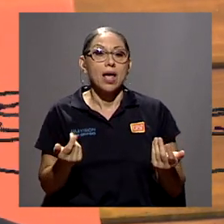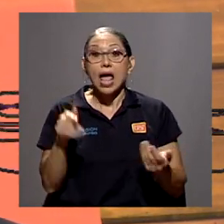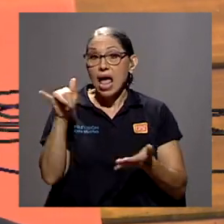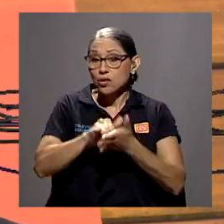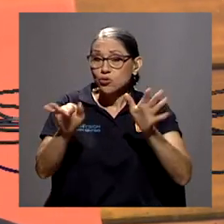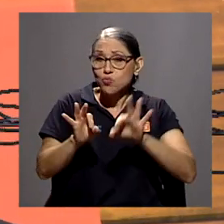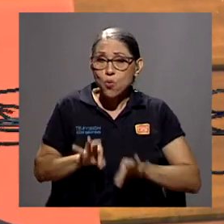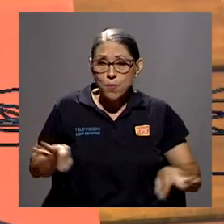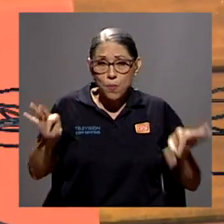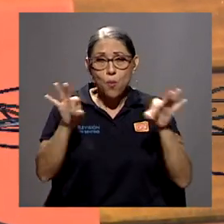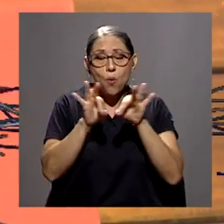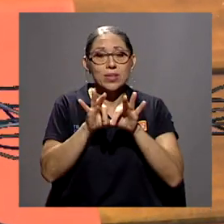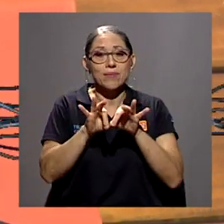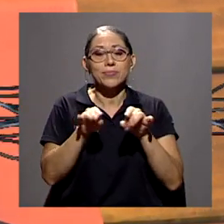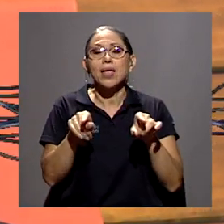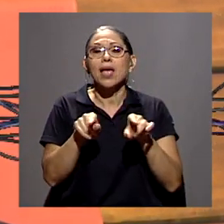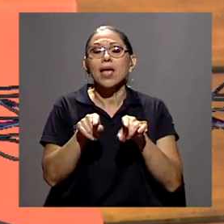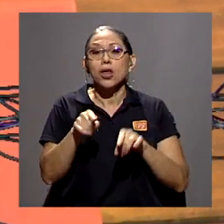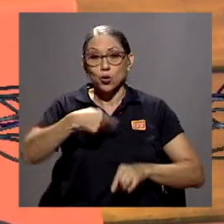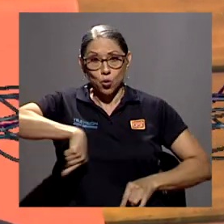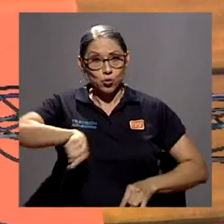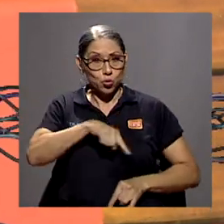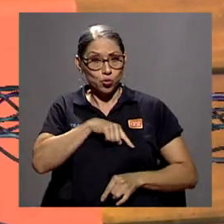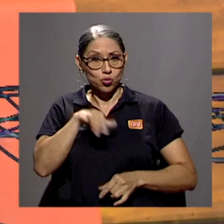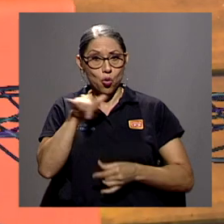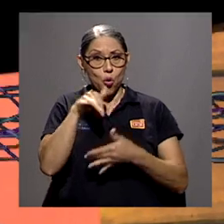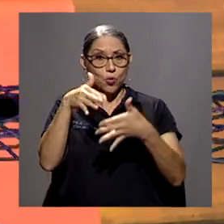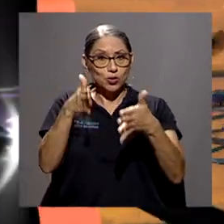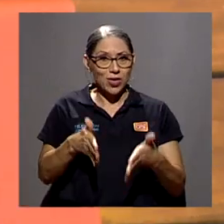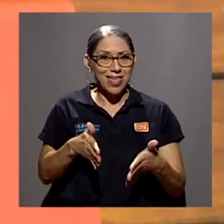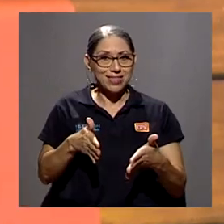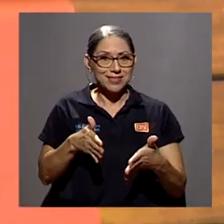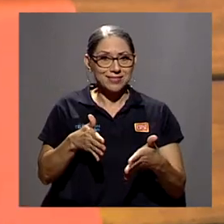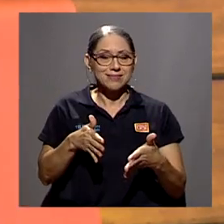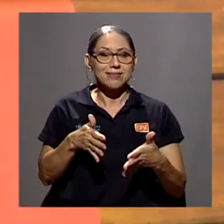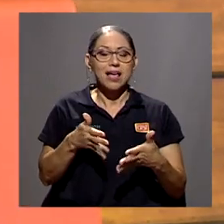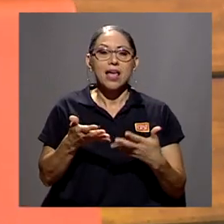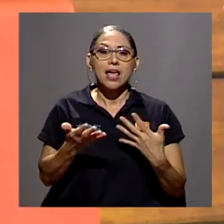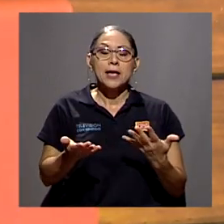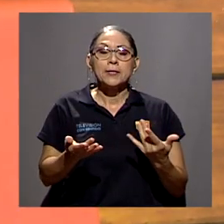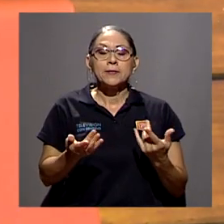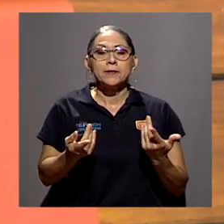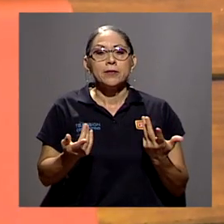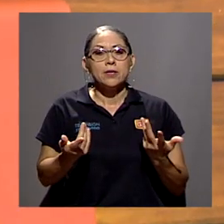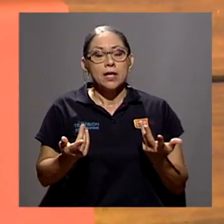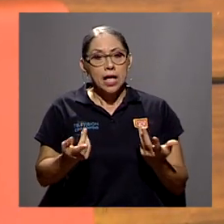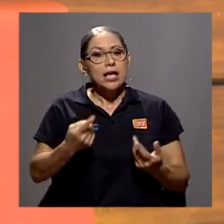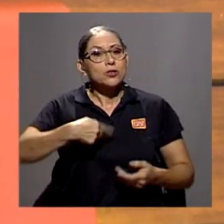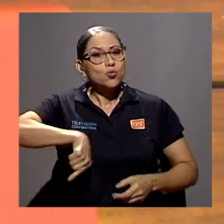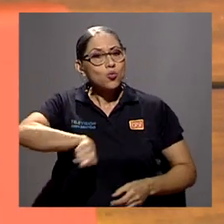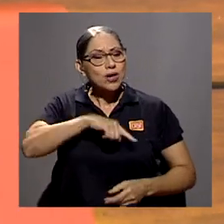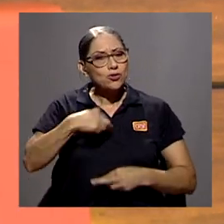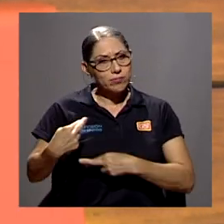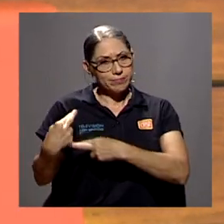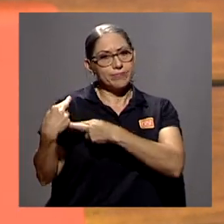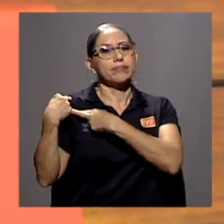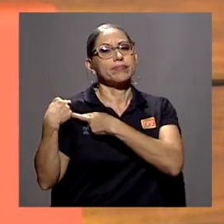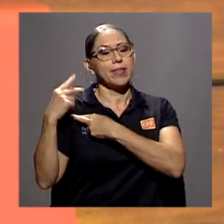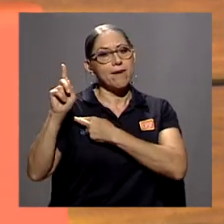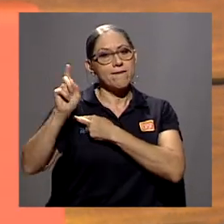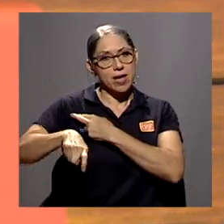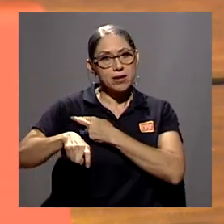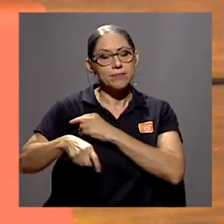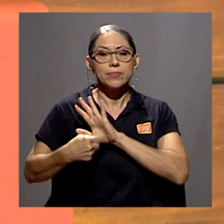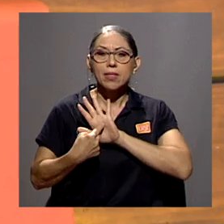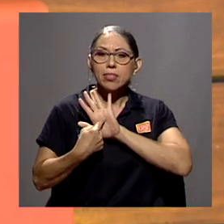nosotros también dentro como estudiantes verdades de la acción estudiantil me parece que es nuestro deber es dar a conocer